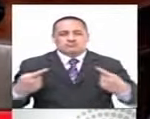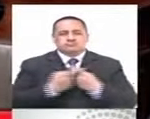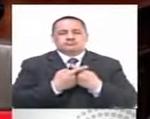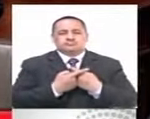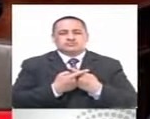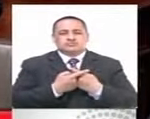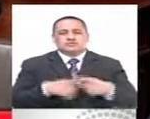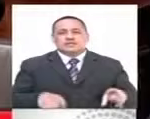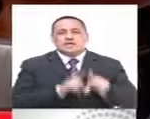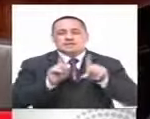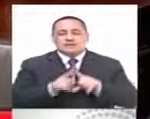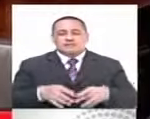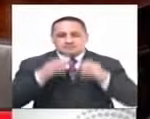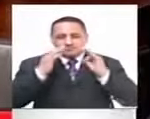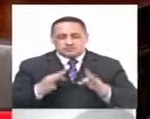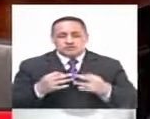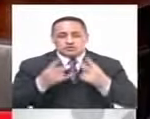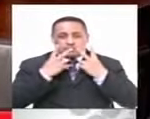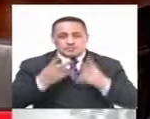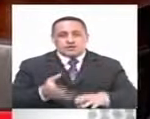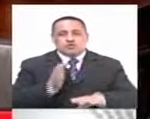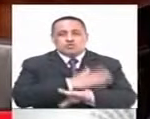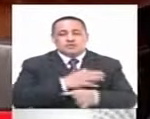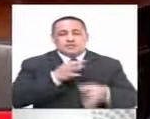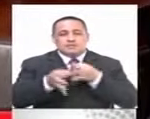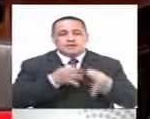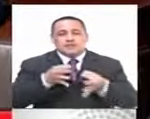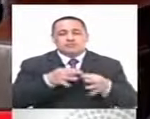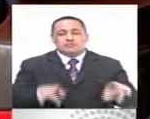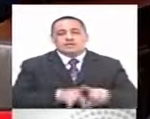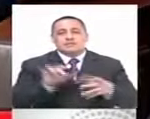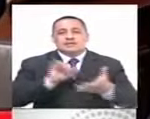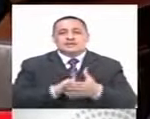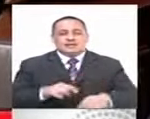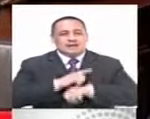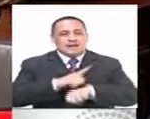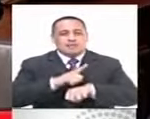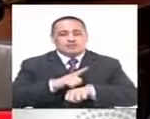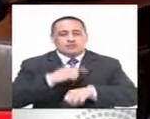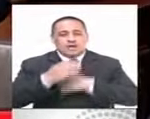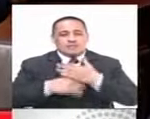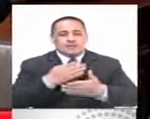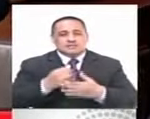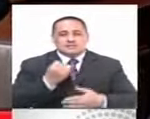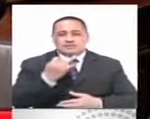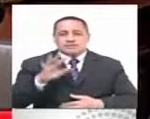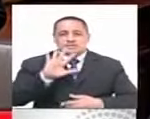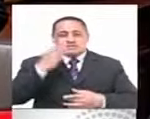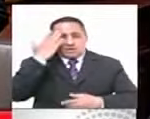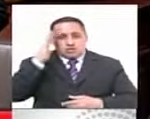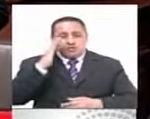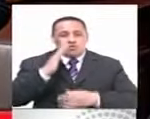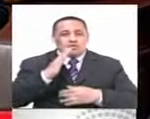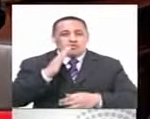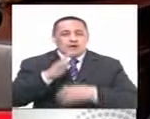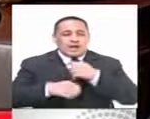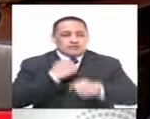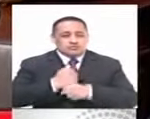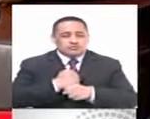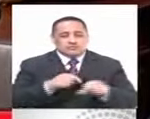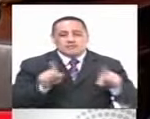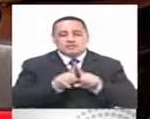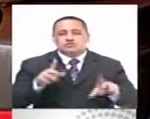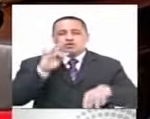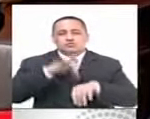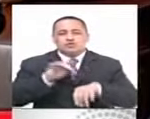contradictorios. Es preciso, como lo solicitamos oportunamente, que de una vez por todas, durante estos 5 años, no se toque más el